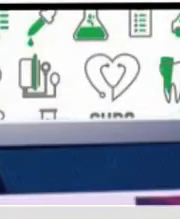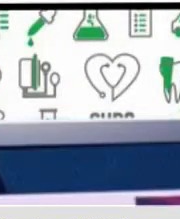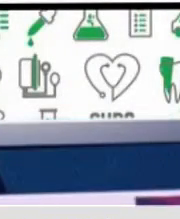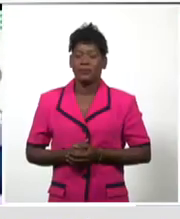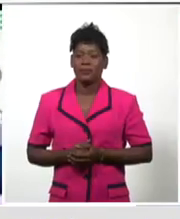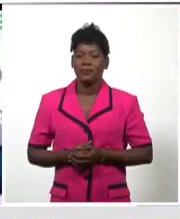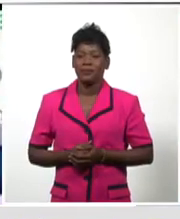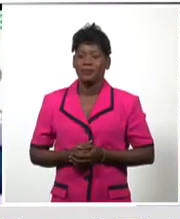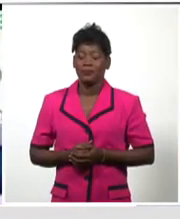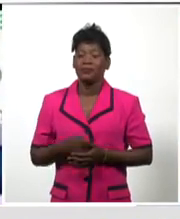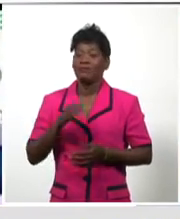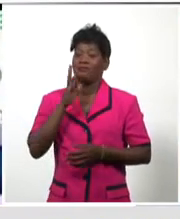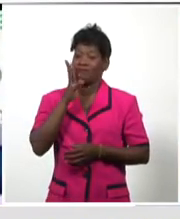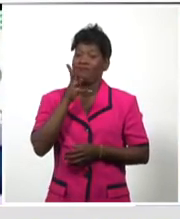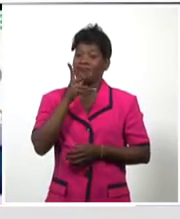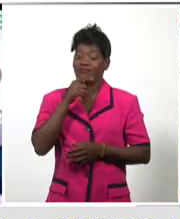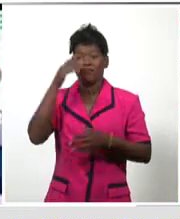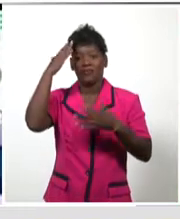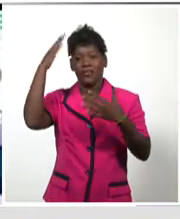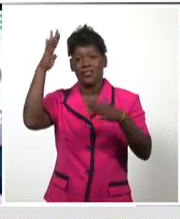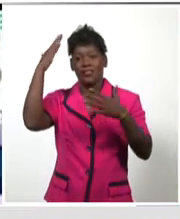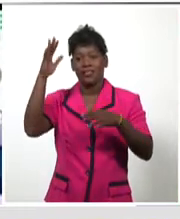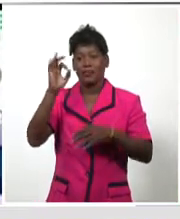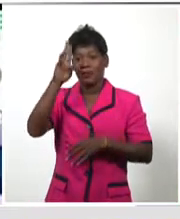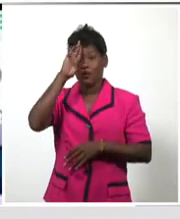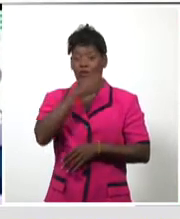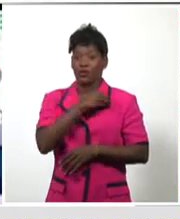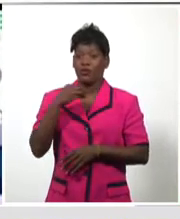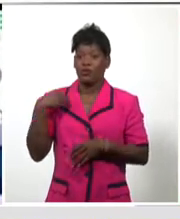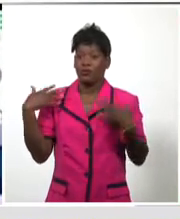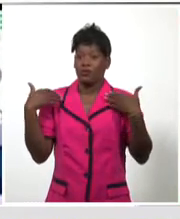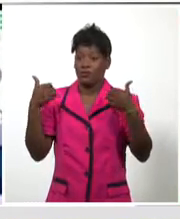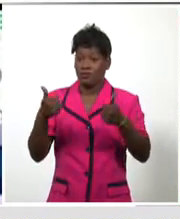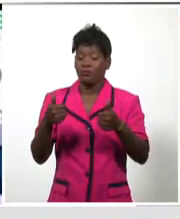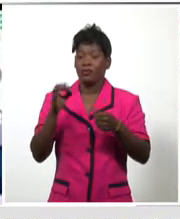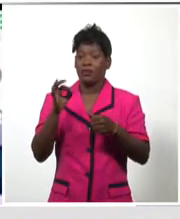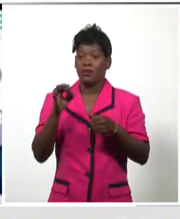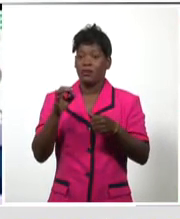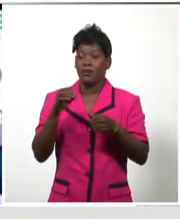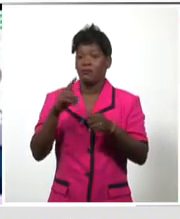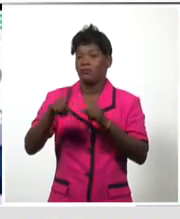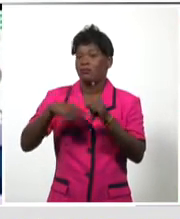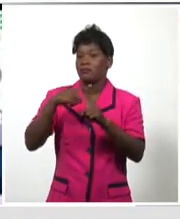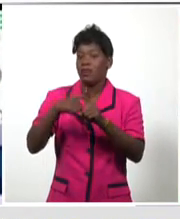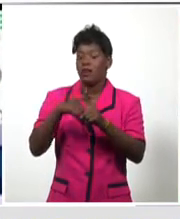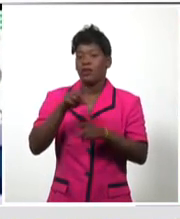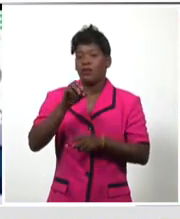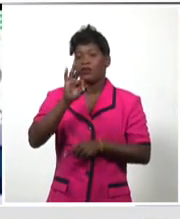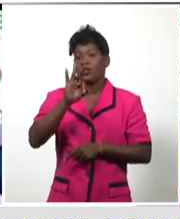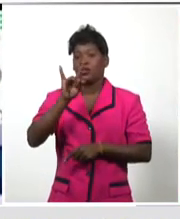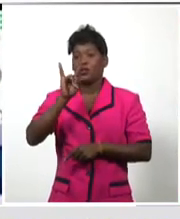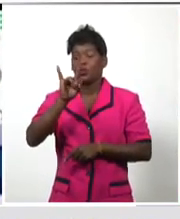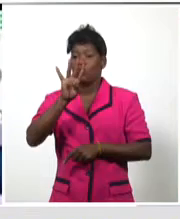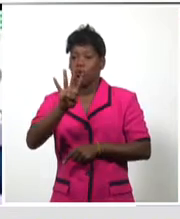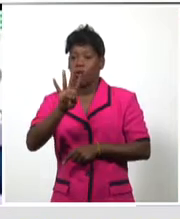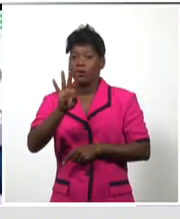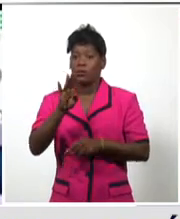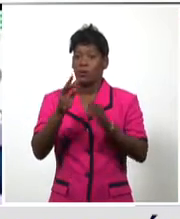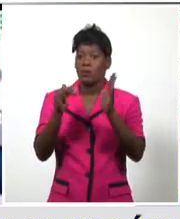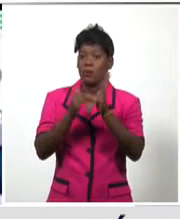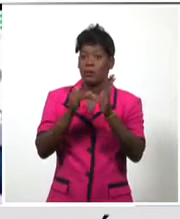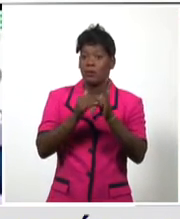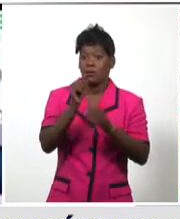Muy bonita la felicitación del doctor Francisco Durán a los más de 84.000 enfermeros y enfermeras cubanas, incluidos los